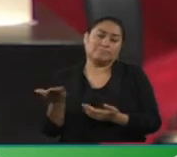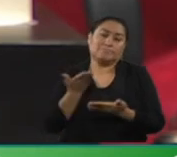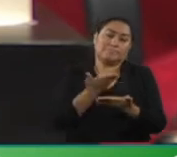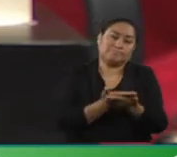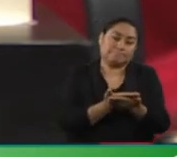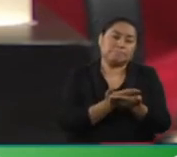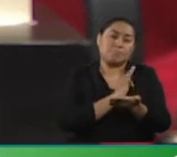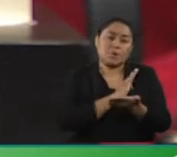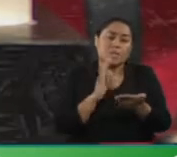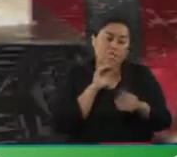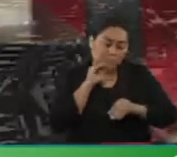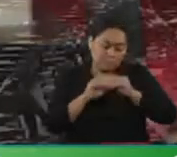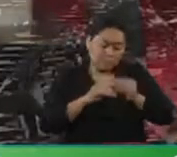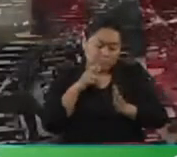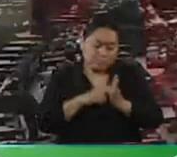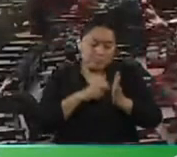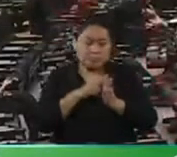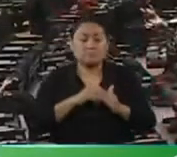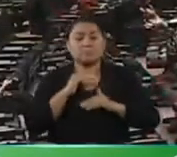5